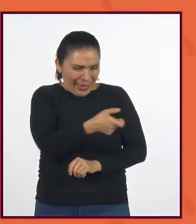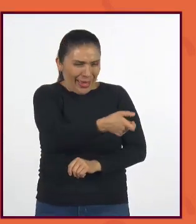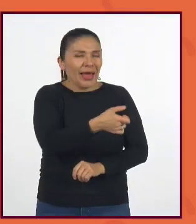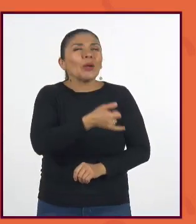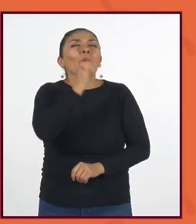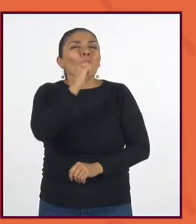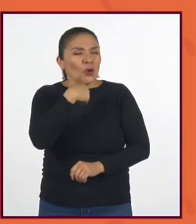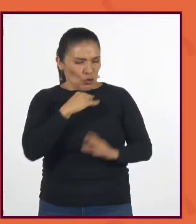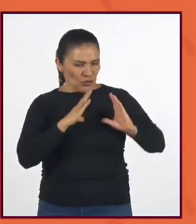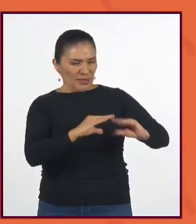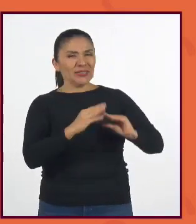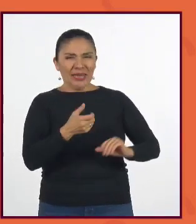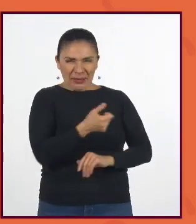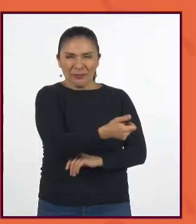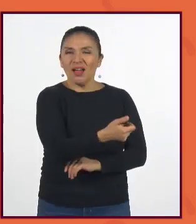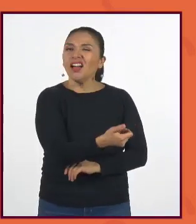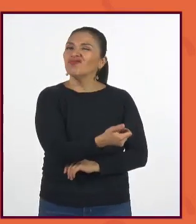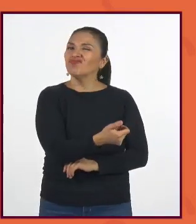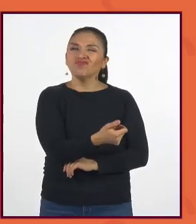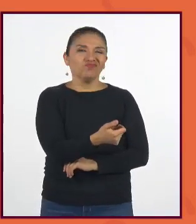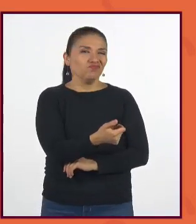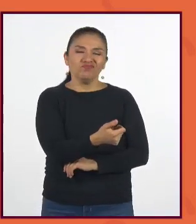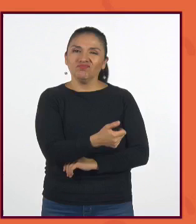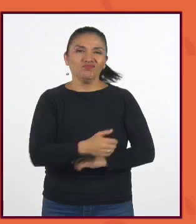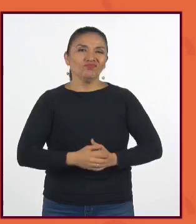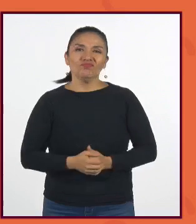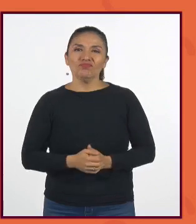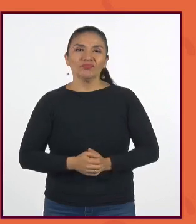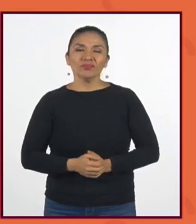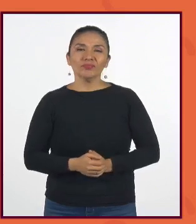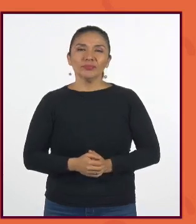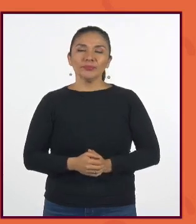¿no? Así es. Así es.